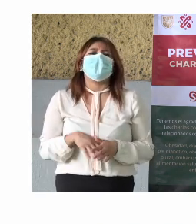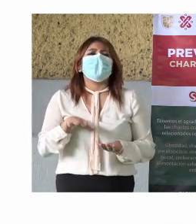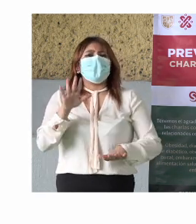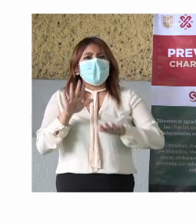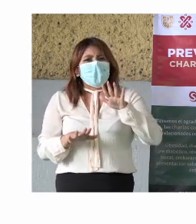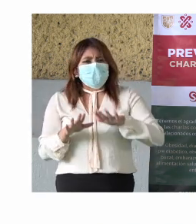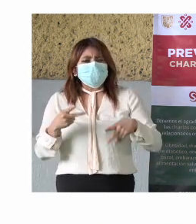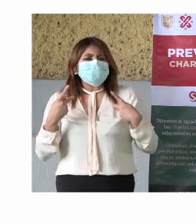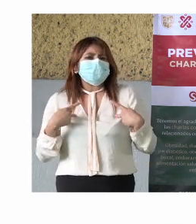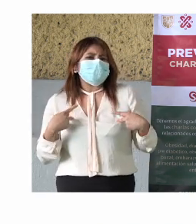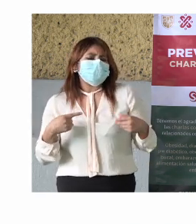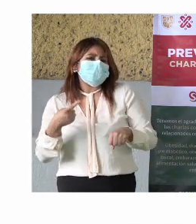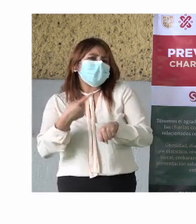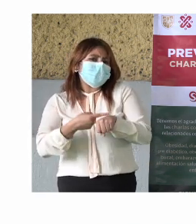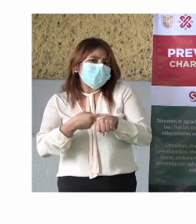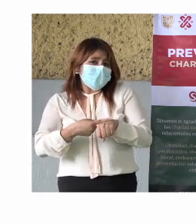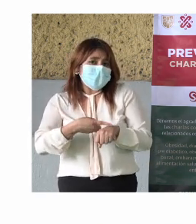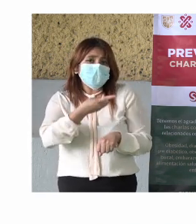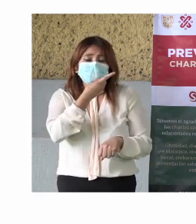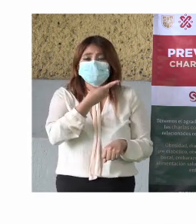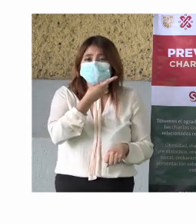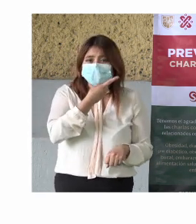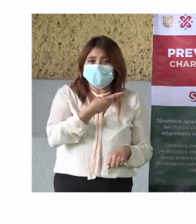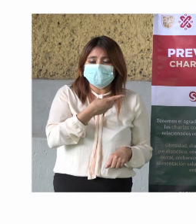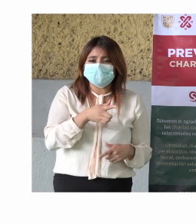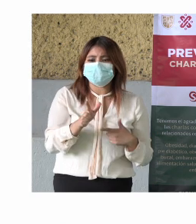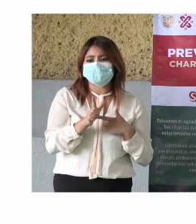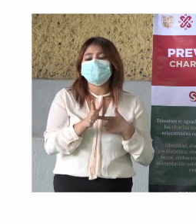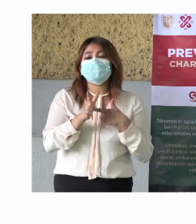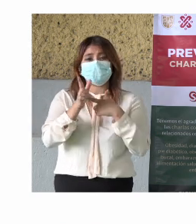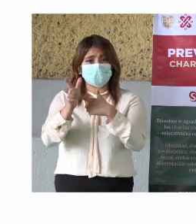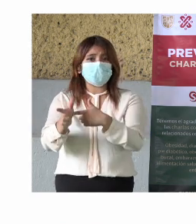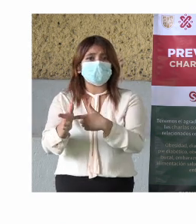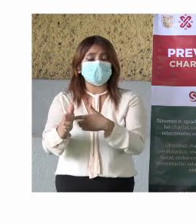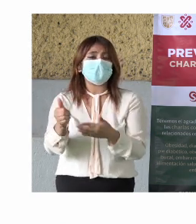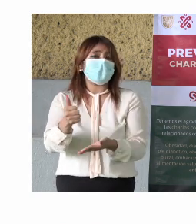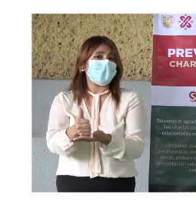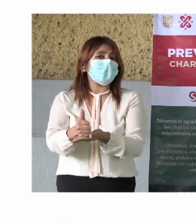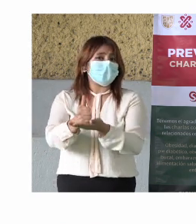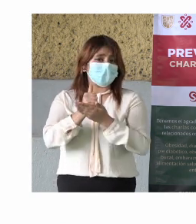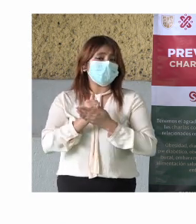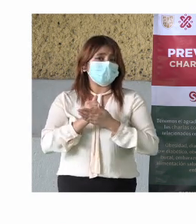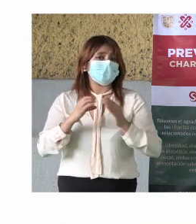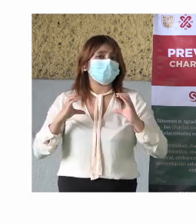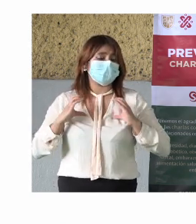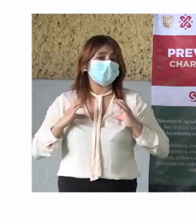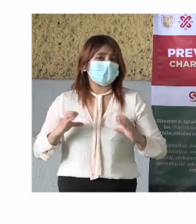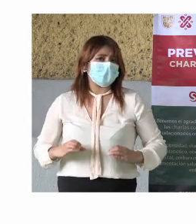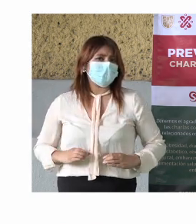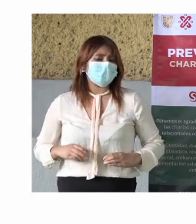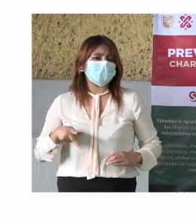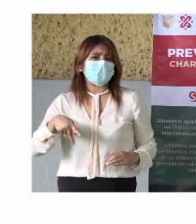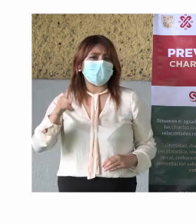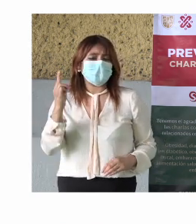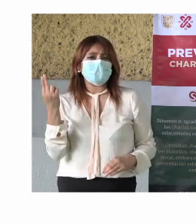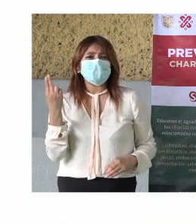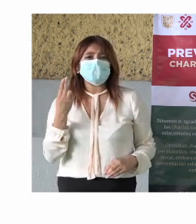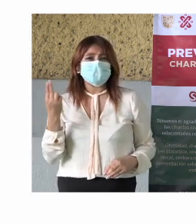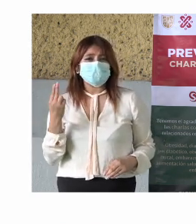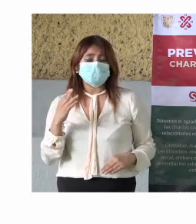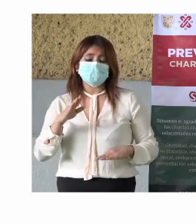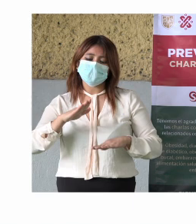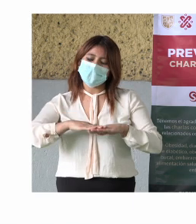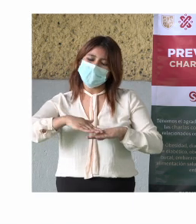con diabetes continuamos con la metformina porque nos está ayudando en varios sitios de nuestro cuerpo, pero necesitamos agregar